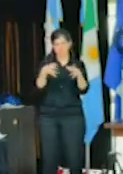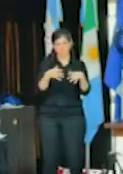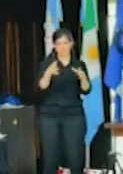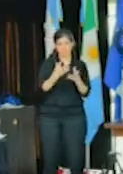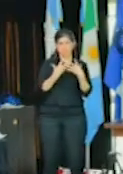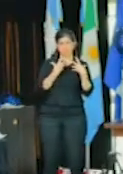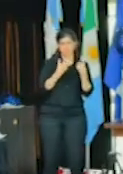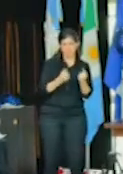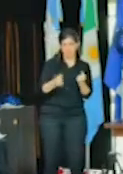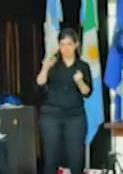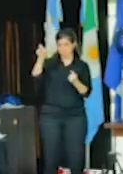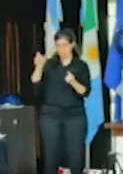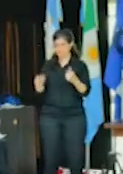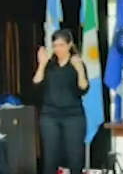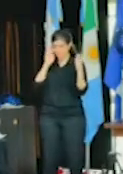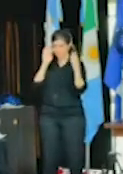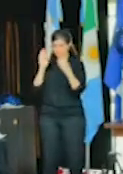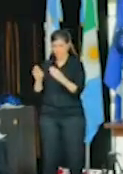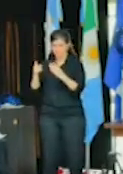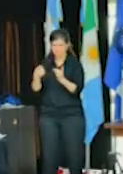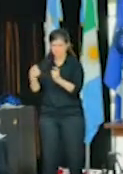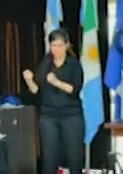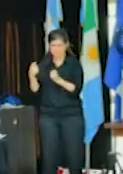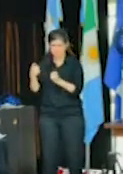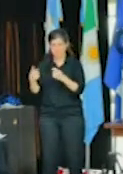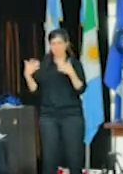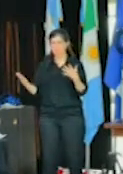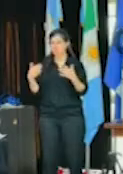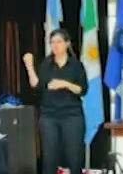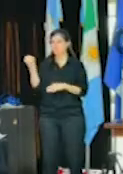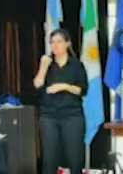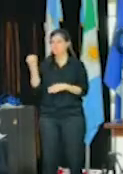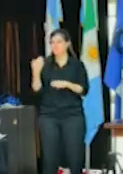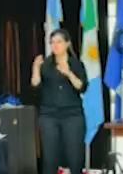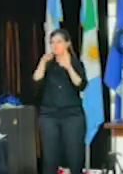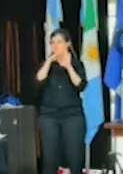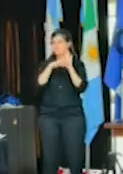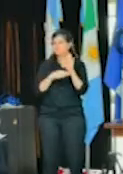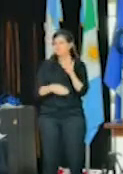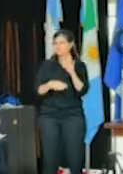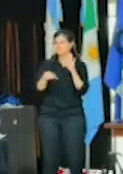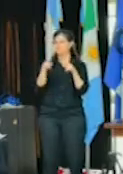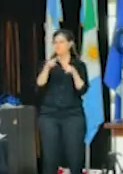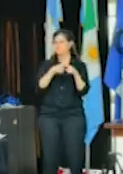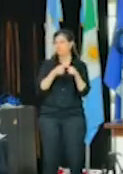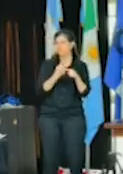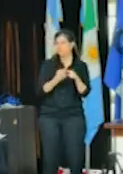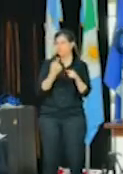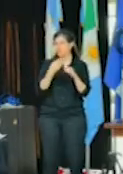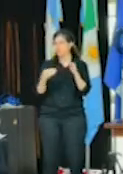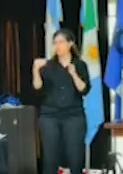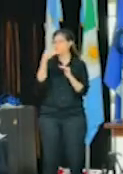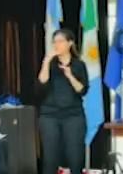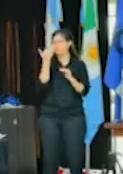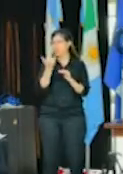salud-paciente. Y para eso tenemos que saber si realmente es una prioridad eso en agenda política, porque no hay otra forma de